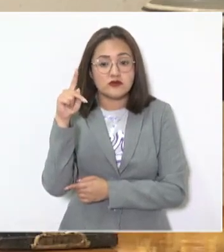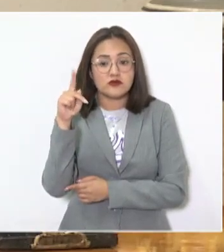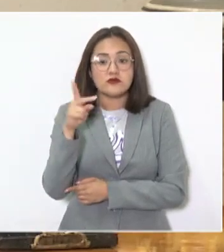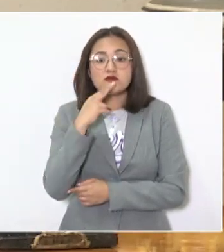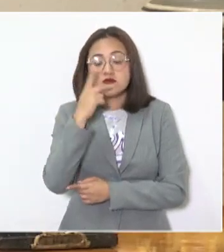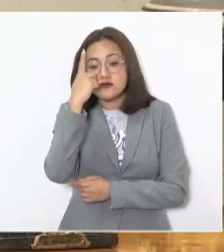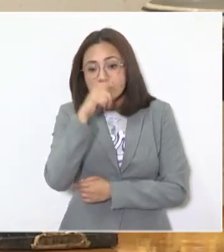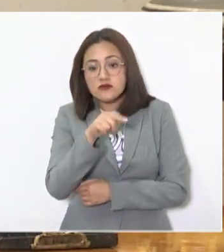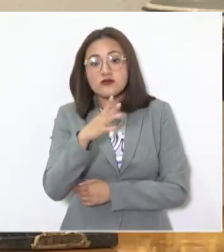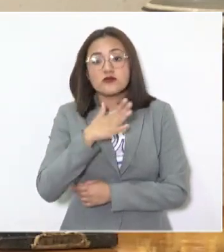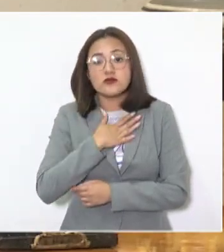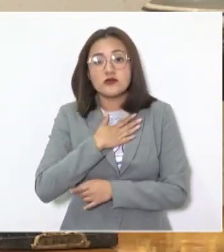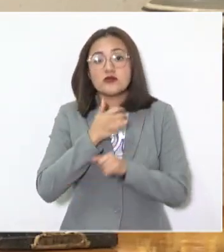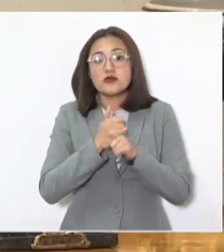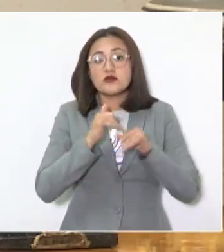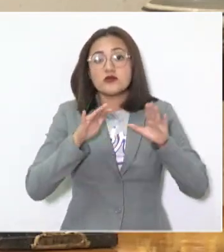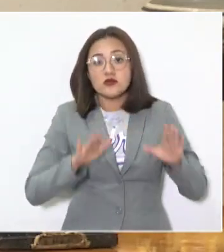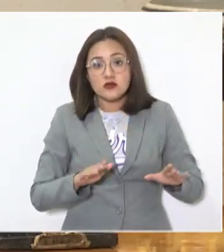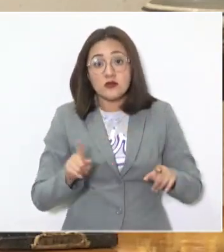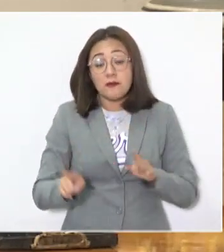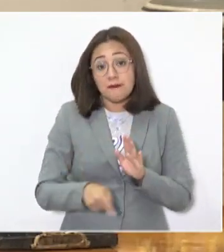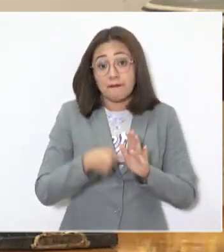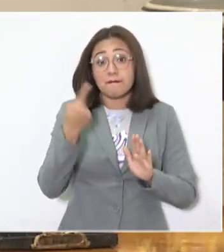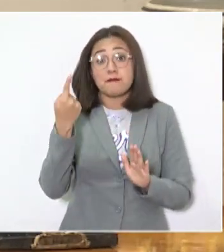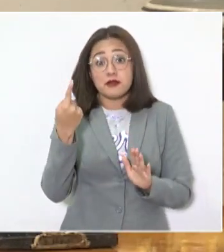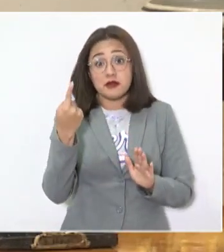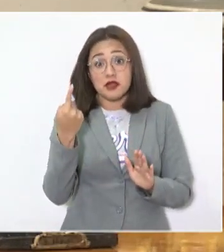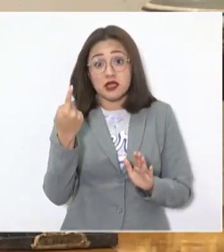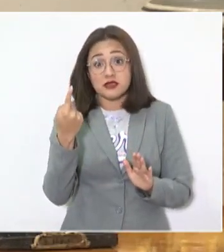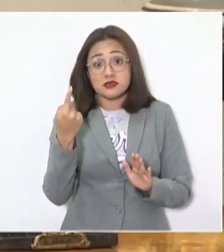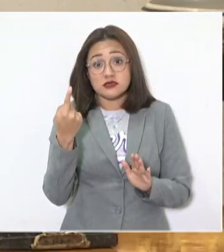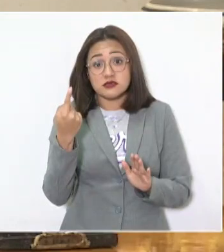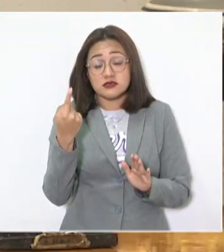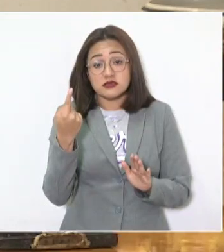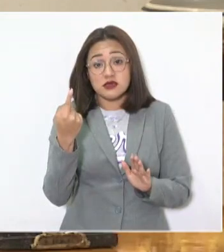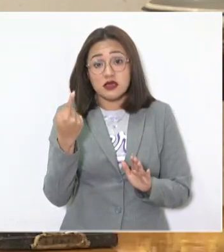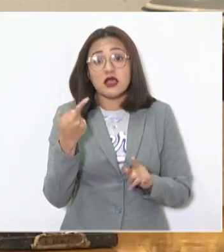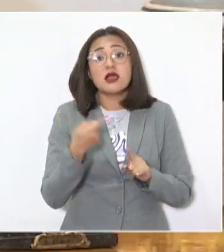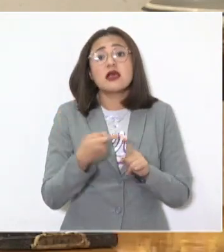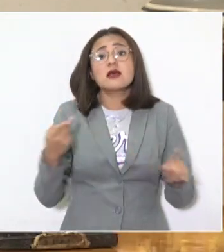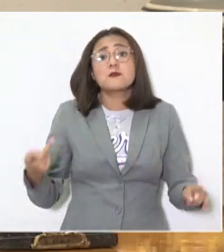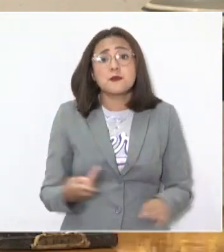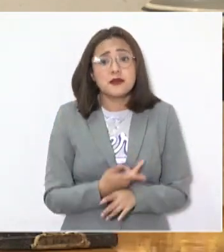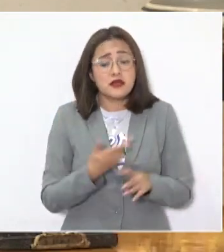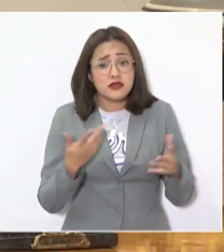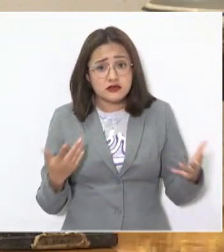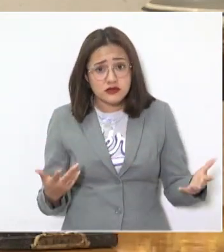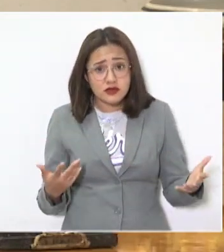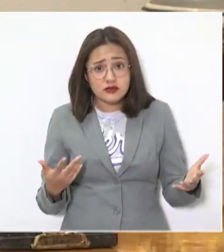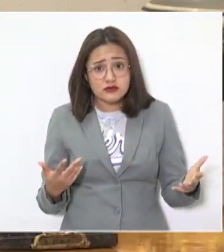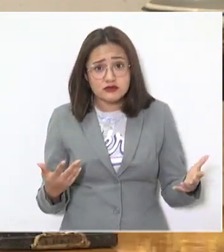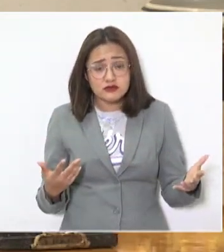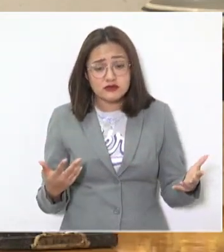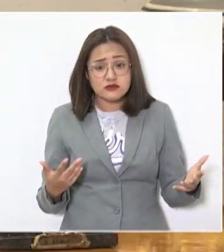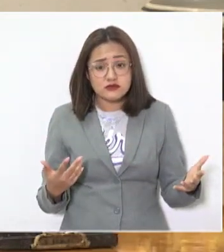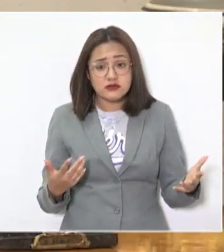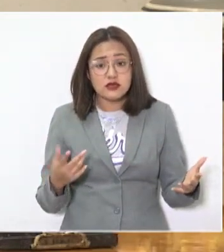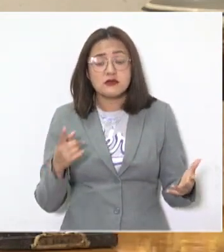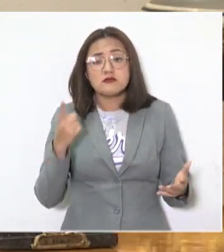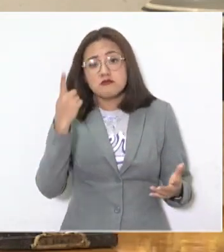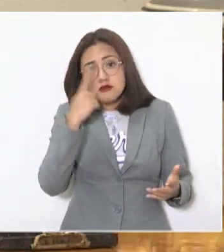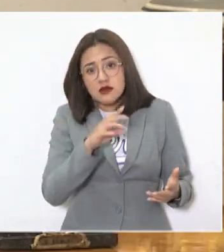sirvió para que yo me informara por primera ocasión de los hechos de